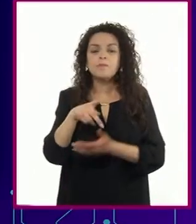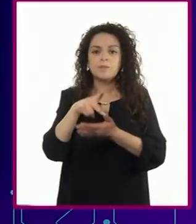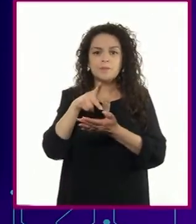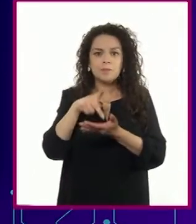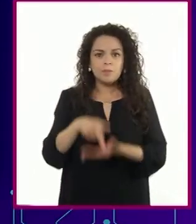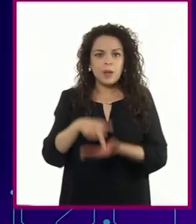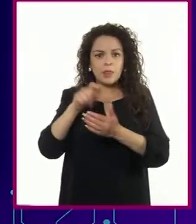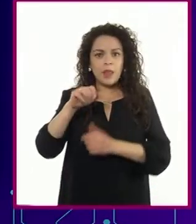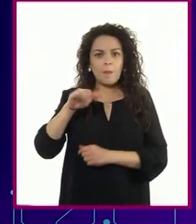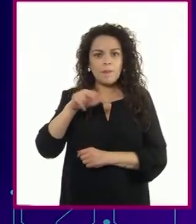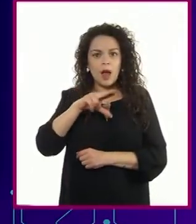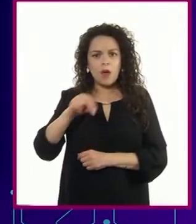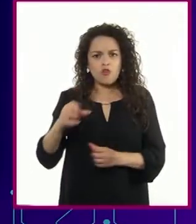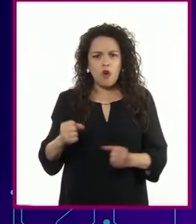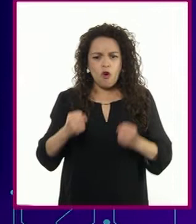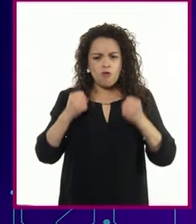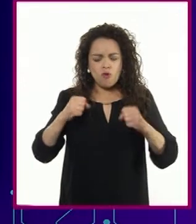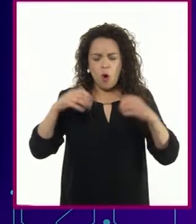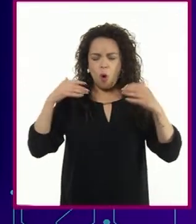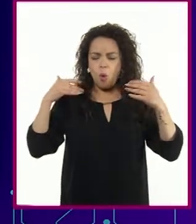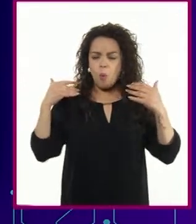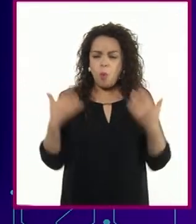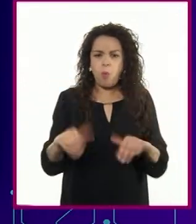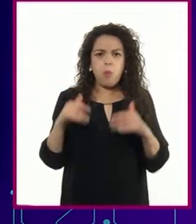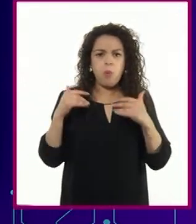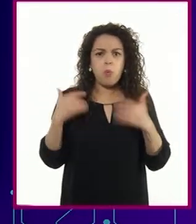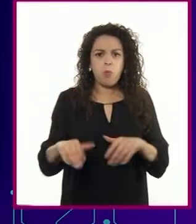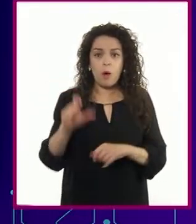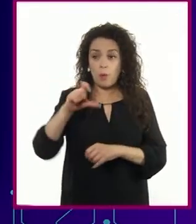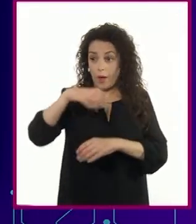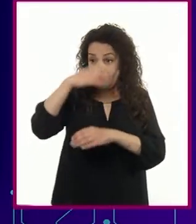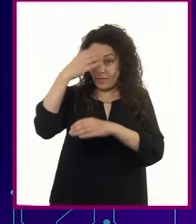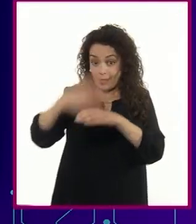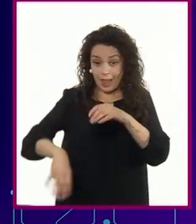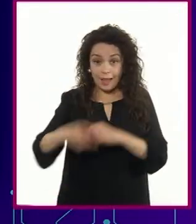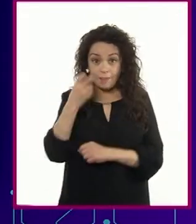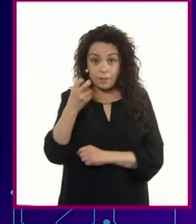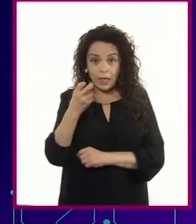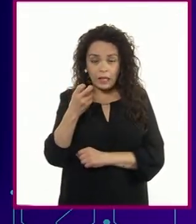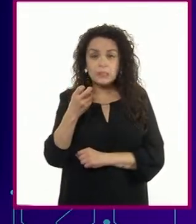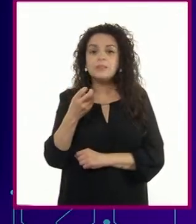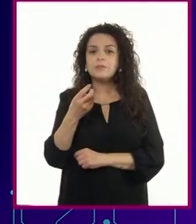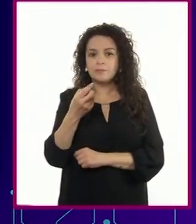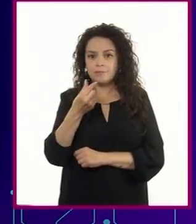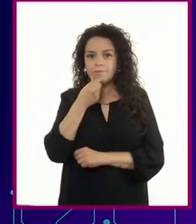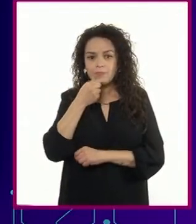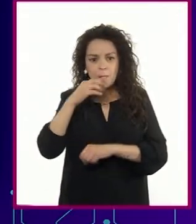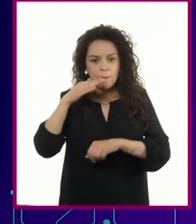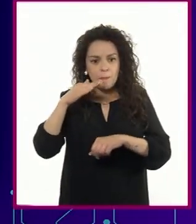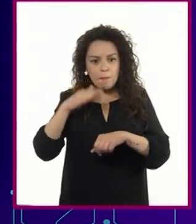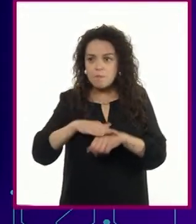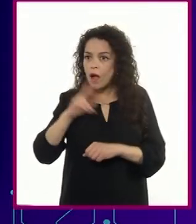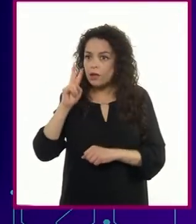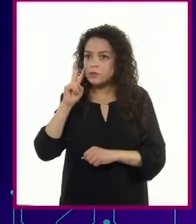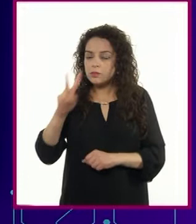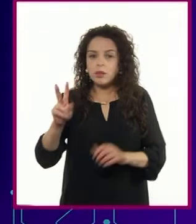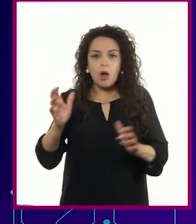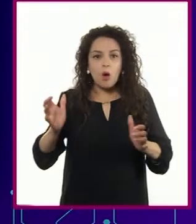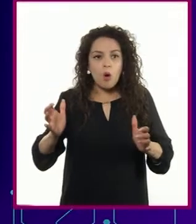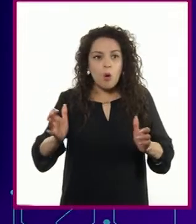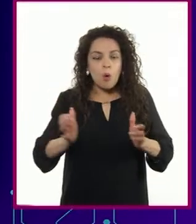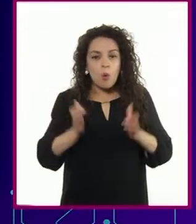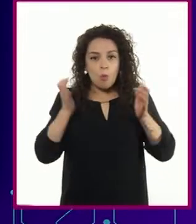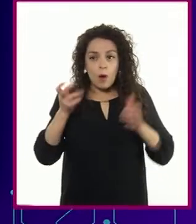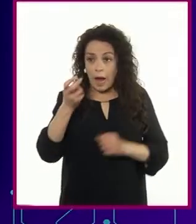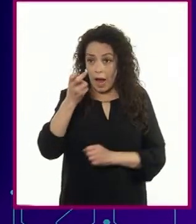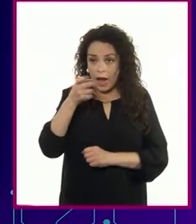una fuerza descomunal. Al salir del espectáculo, la chica se quedó todavía más sorprendida al ver que la enorme